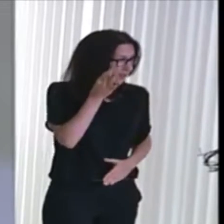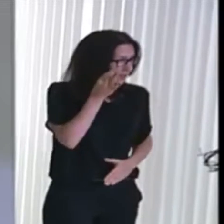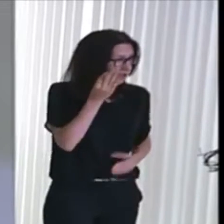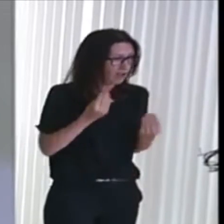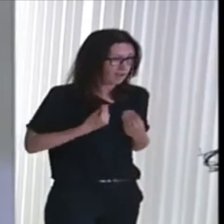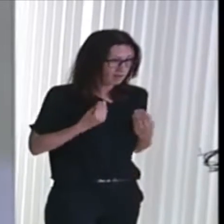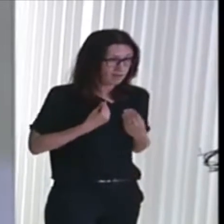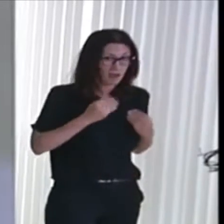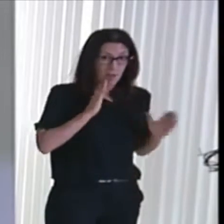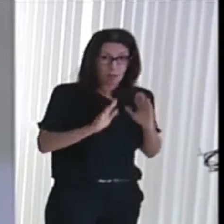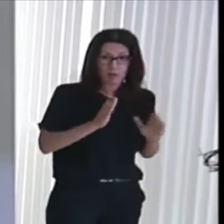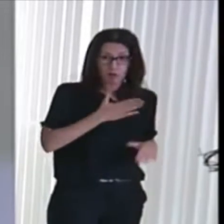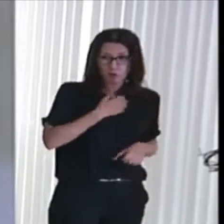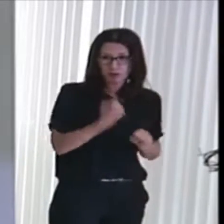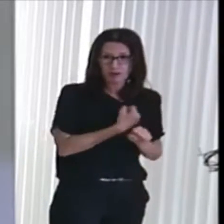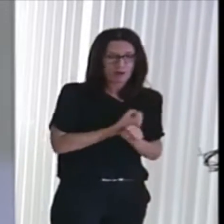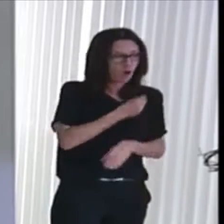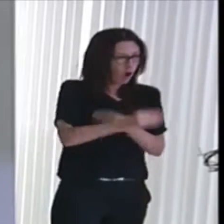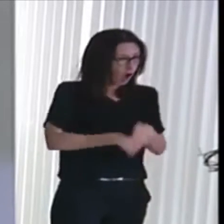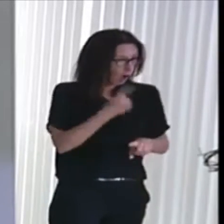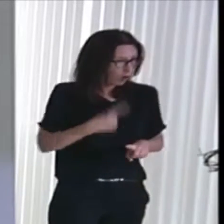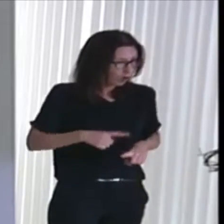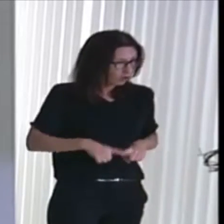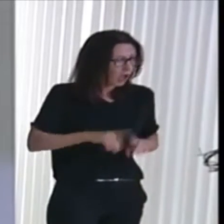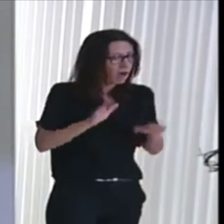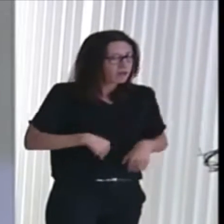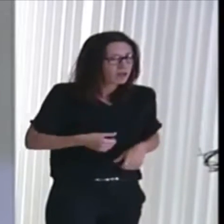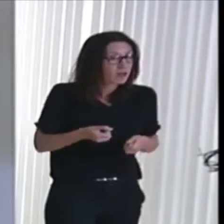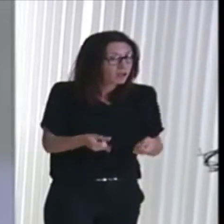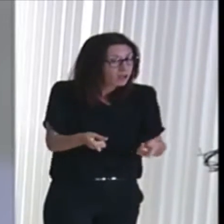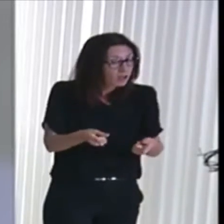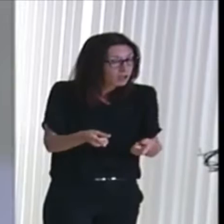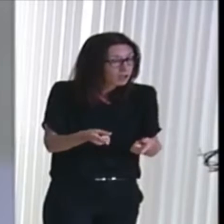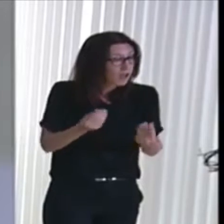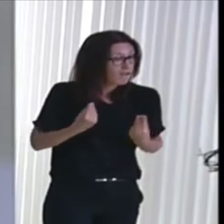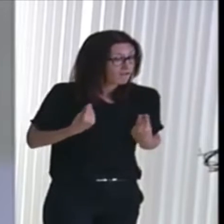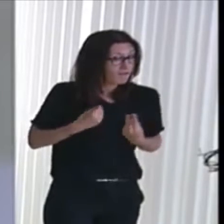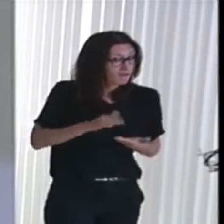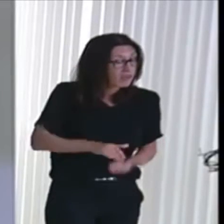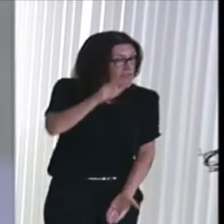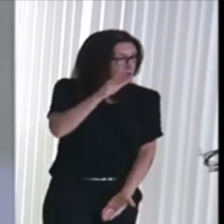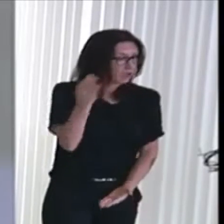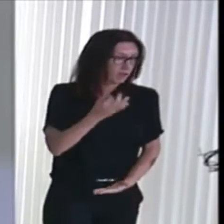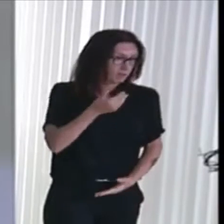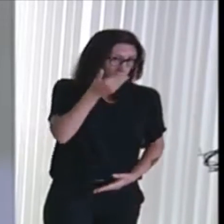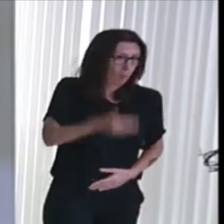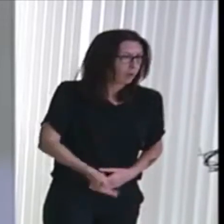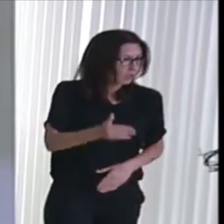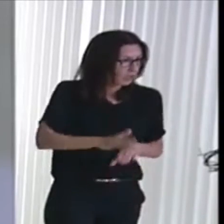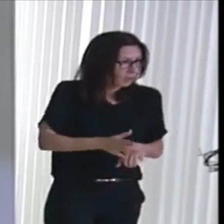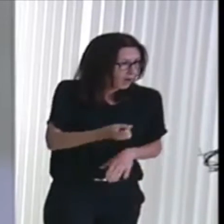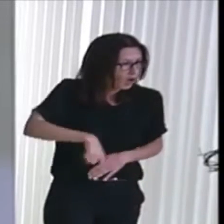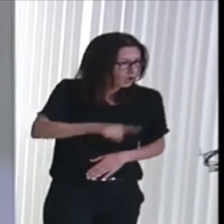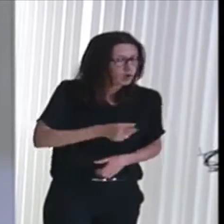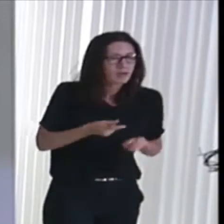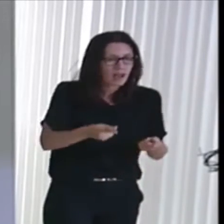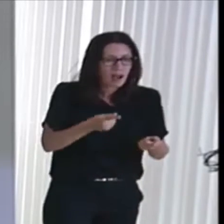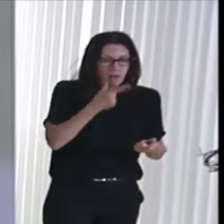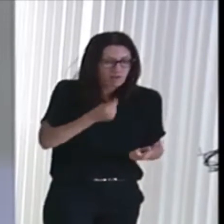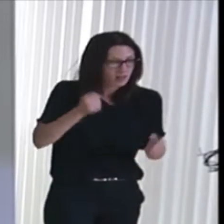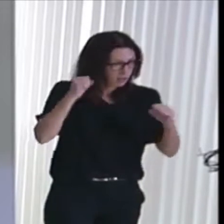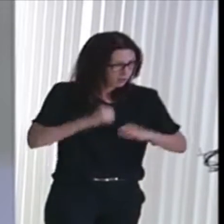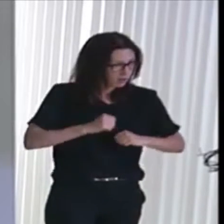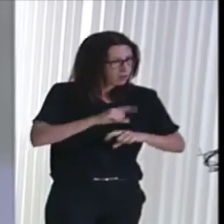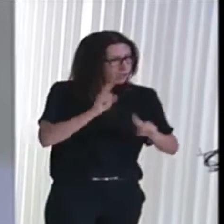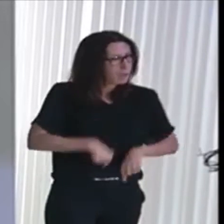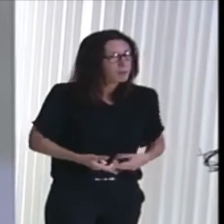lo que tú estás haciendo en tu trabajo, les va a suponer a lo largo de su vida, es súper importante. Las va a madurar, las va a hacer